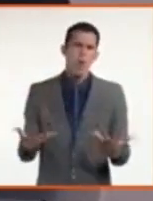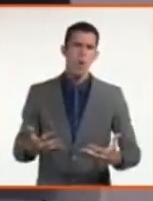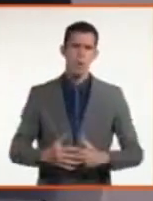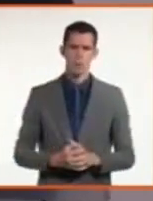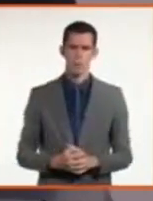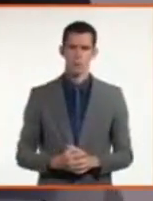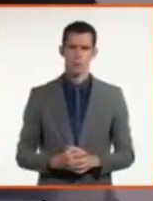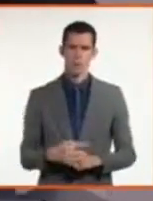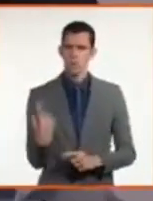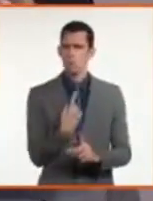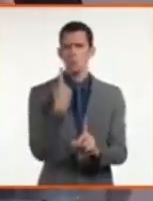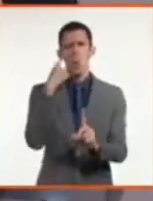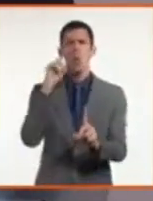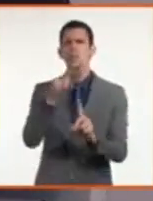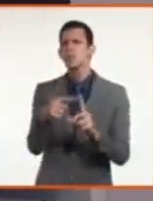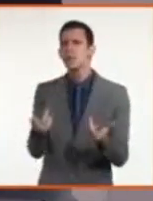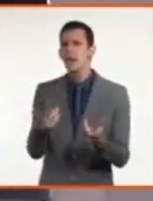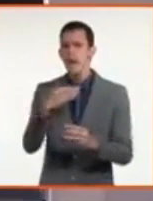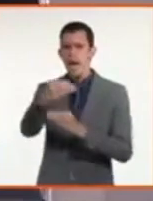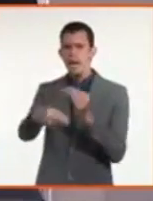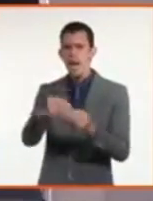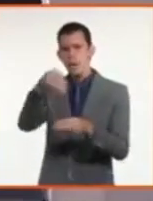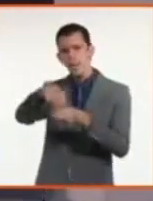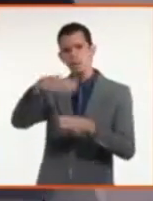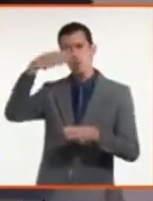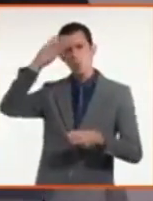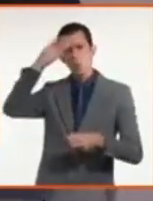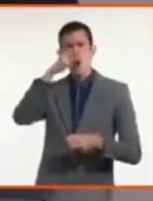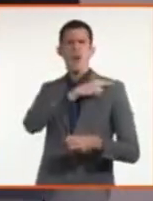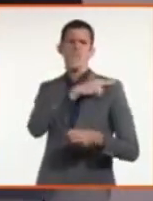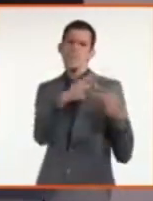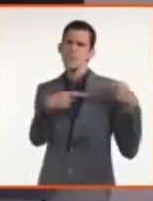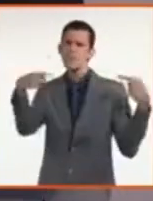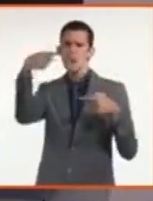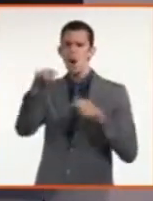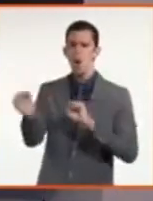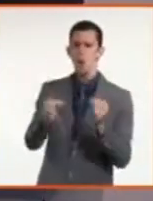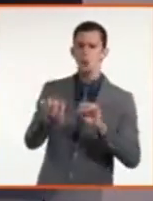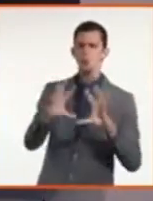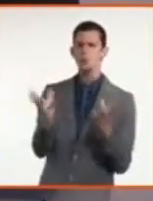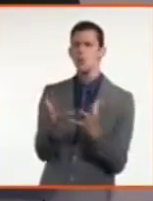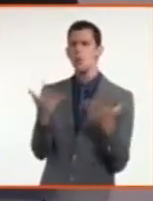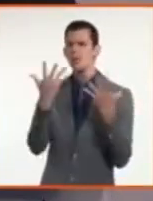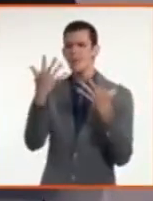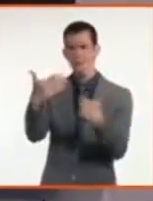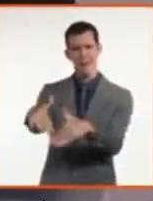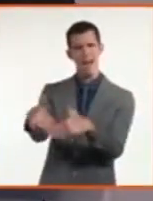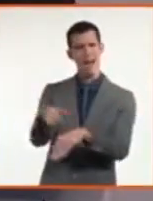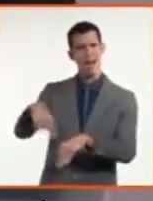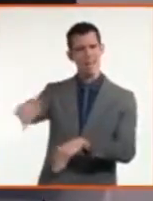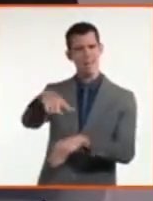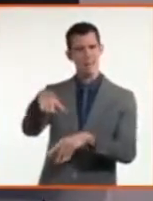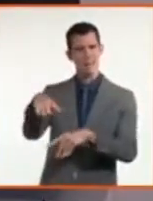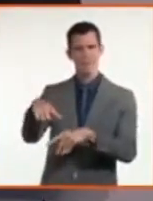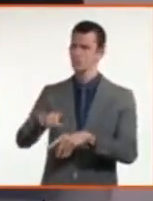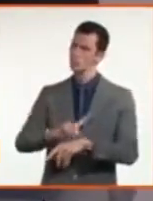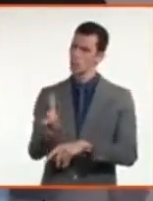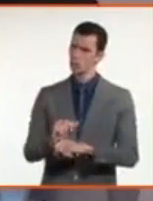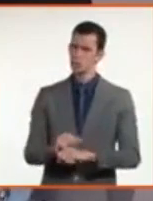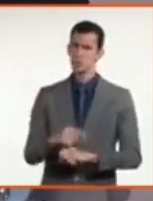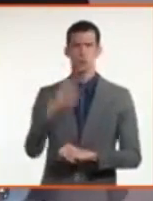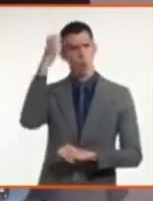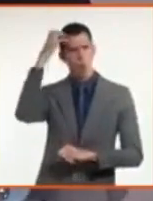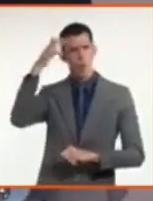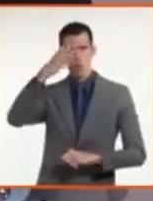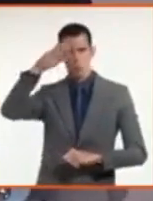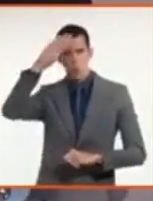del mercado cambiario que durante varios años lo hemos estado participando directamente con las razones que hemos explicado en el mercado cambiar ahora muy